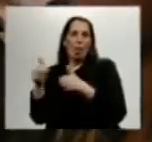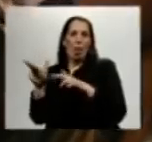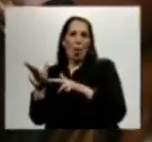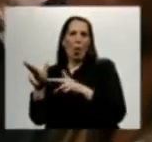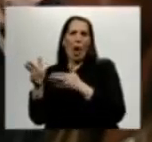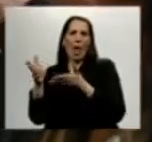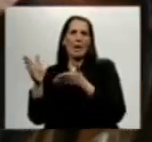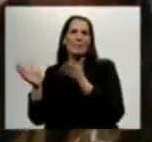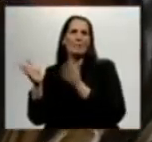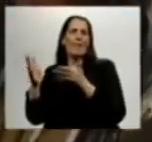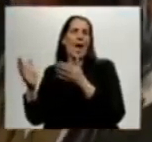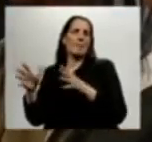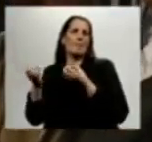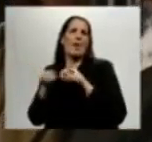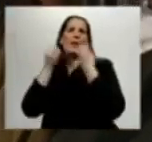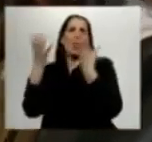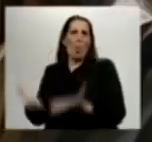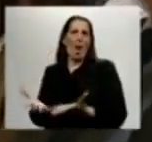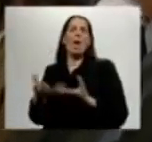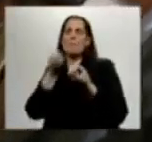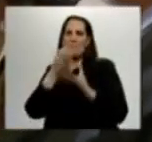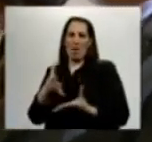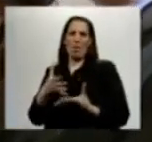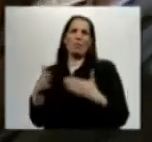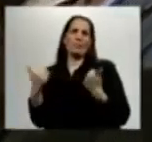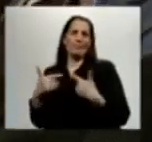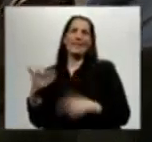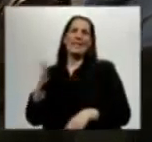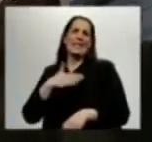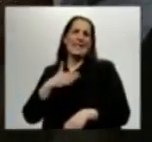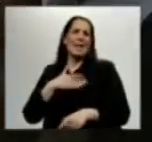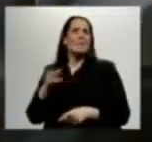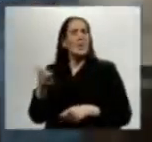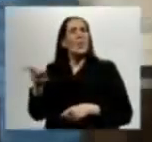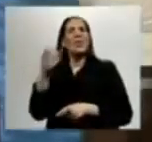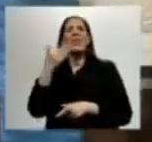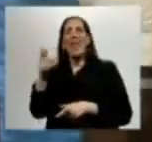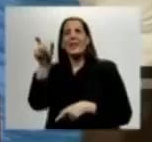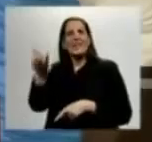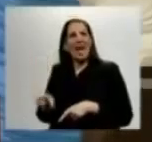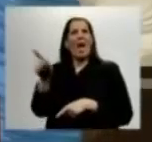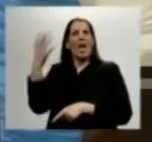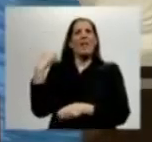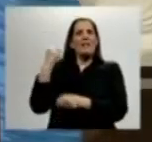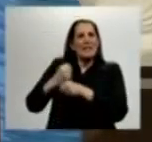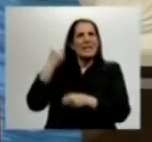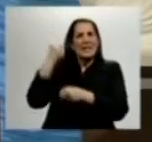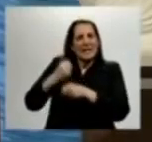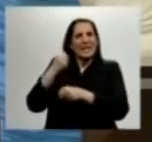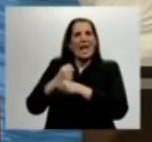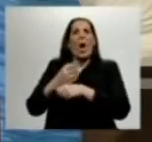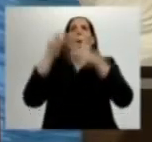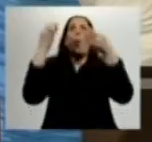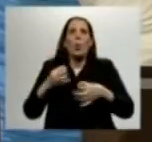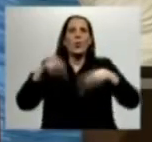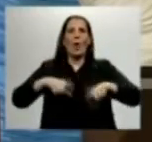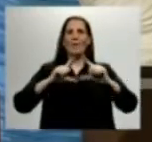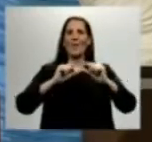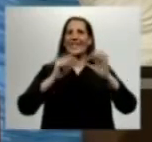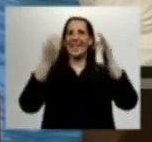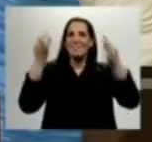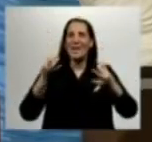recuperar prontamente, y la verdad que lamentaba muchísimo, después de tanto trabajo, no estar presente en el día de la fecha, pero